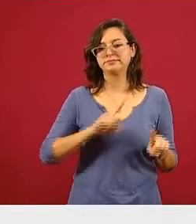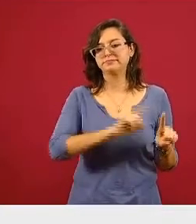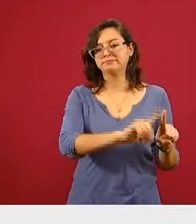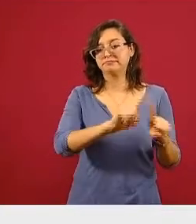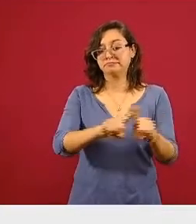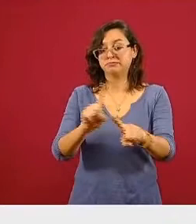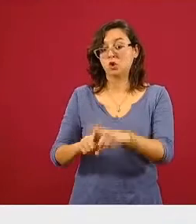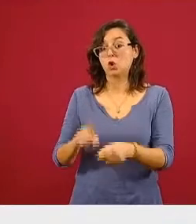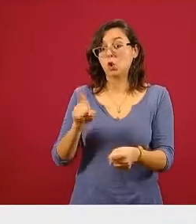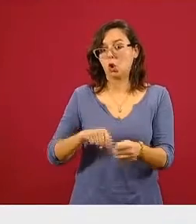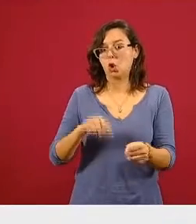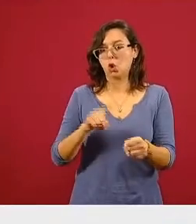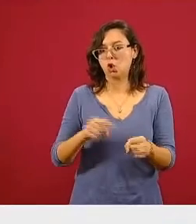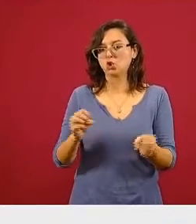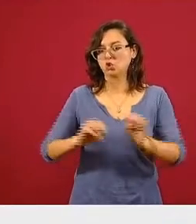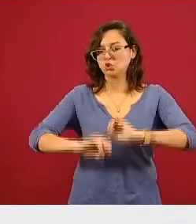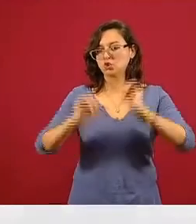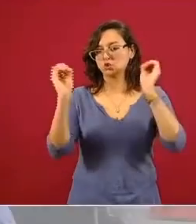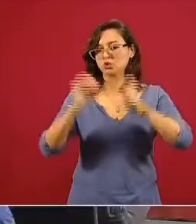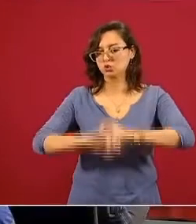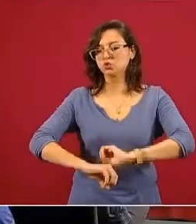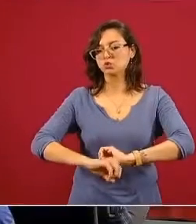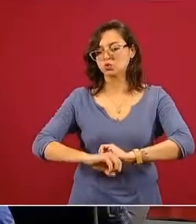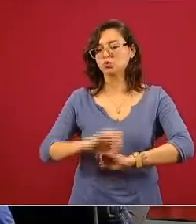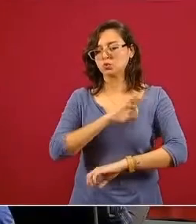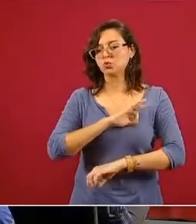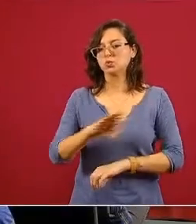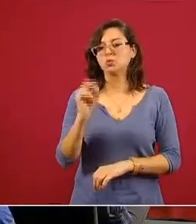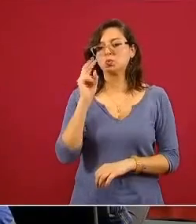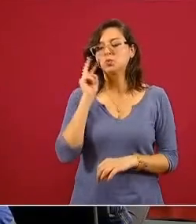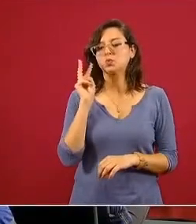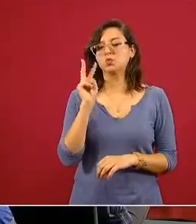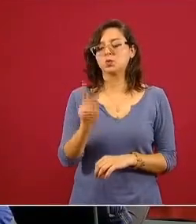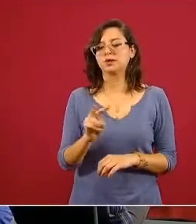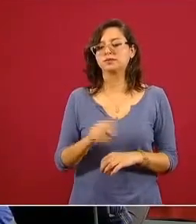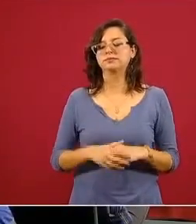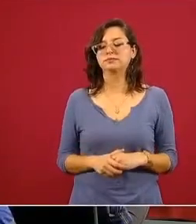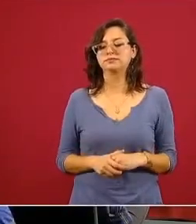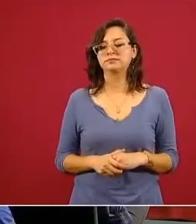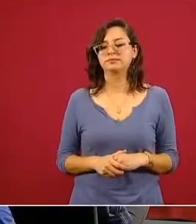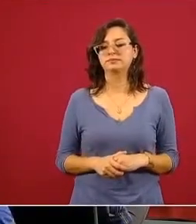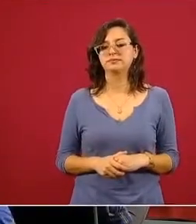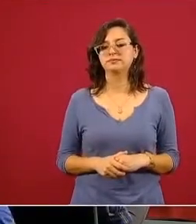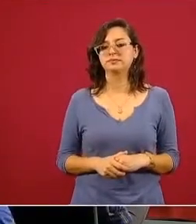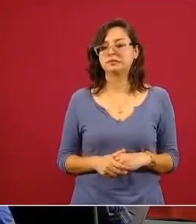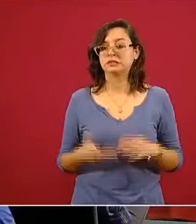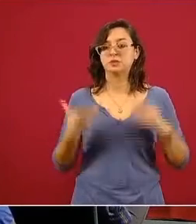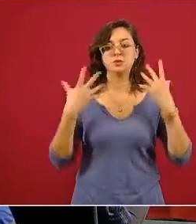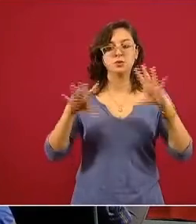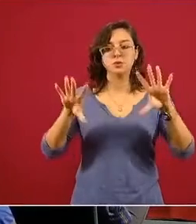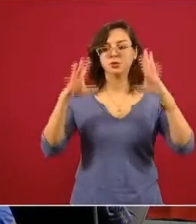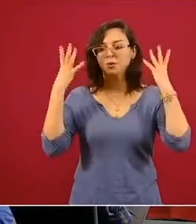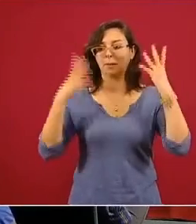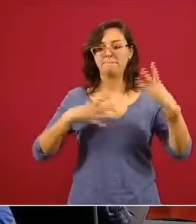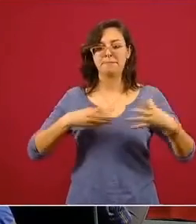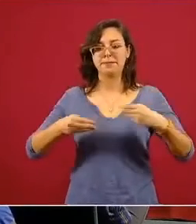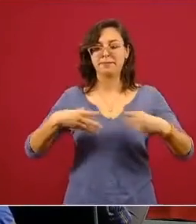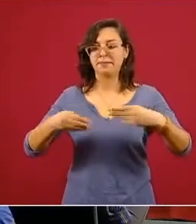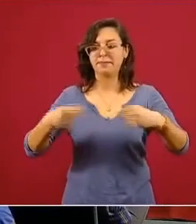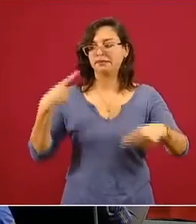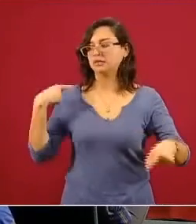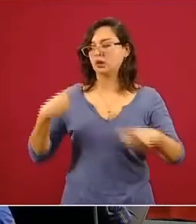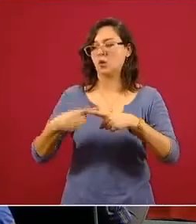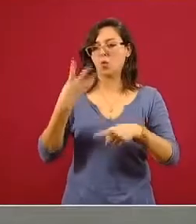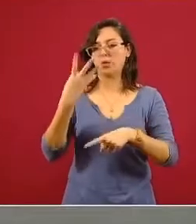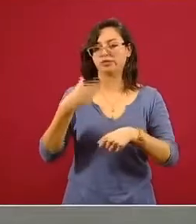intensidades importantes, inclusive en las intensidades máximas, y es lo que veíamos de la aceleración de las últimas